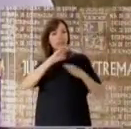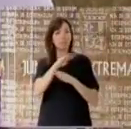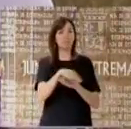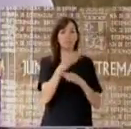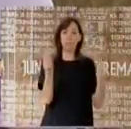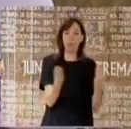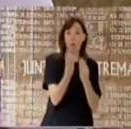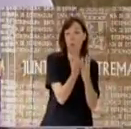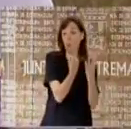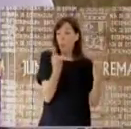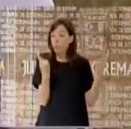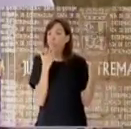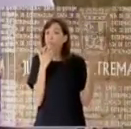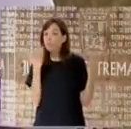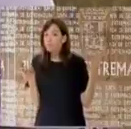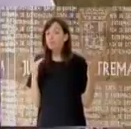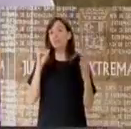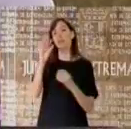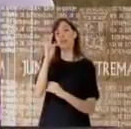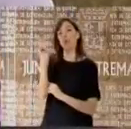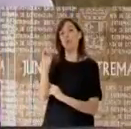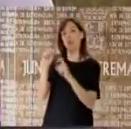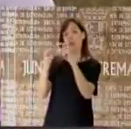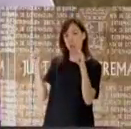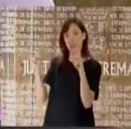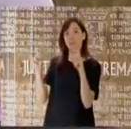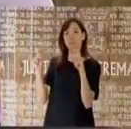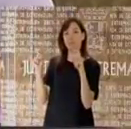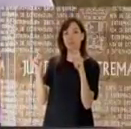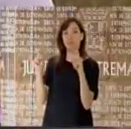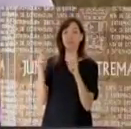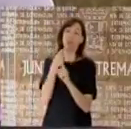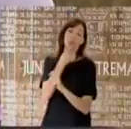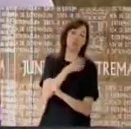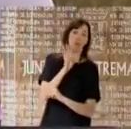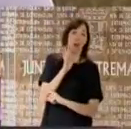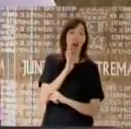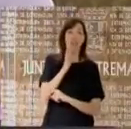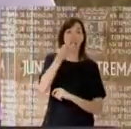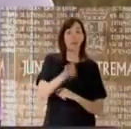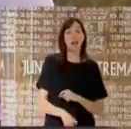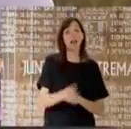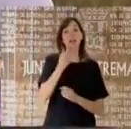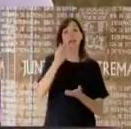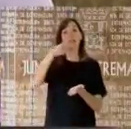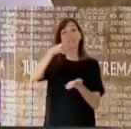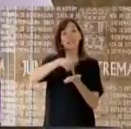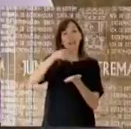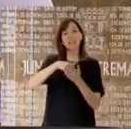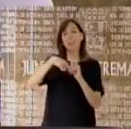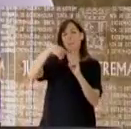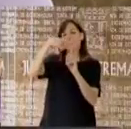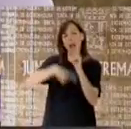las ITV. Porque además, lo que os he dicho, si tenemos la tasa más baja de este